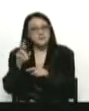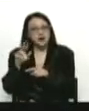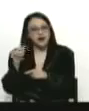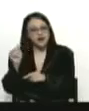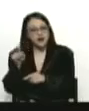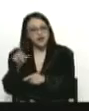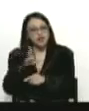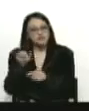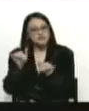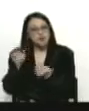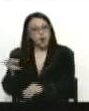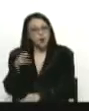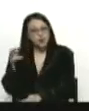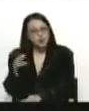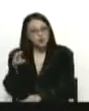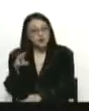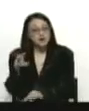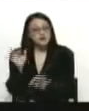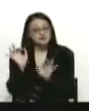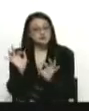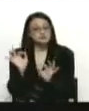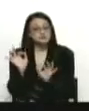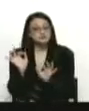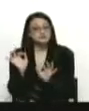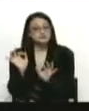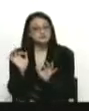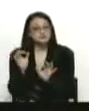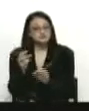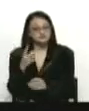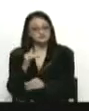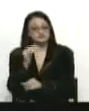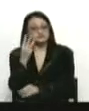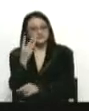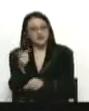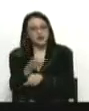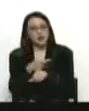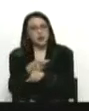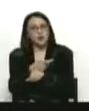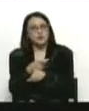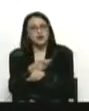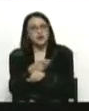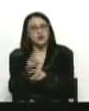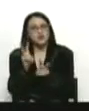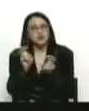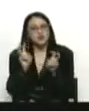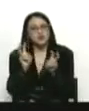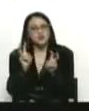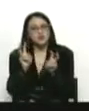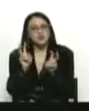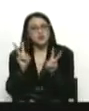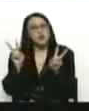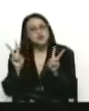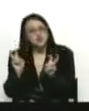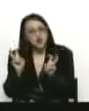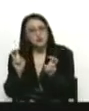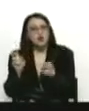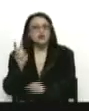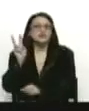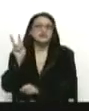en Honduras, para solo señalarte tres gobiernos de la nueva ola progresista. Yo soy